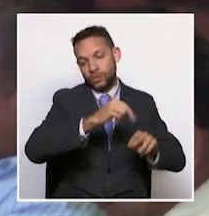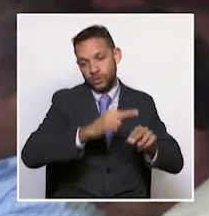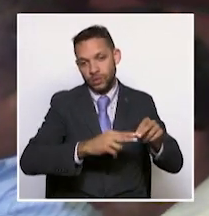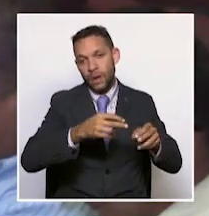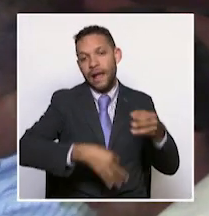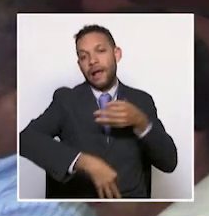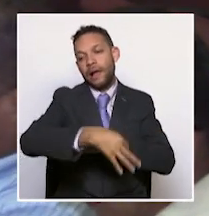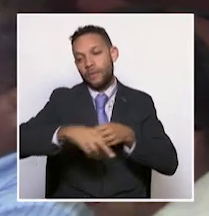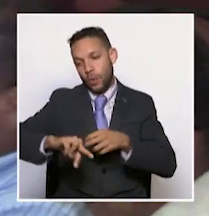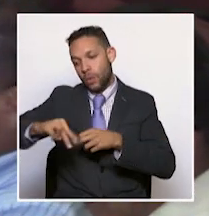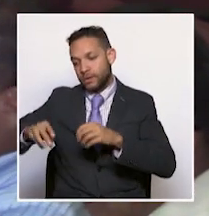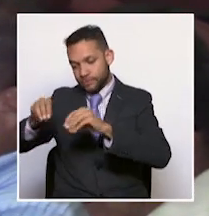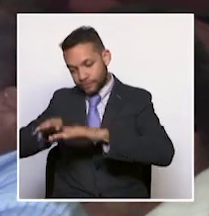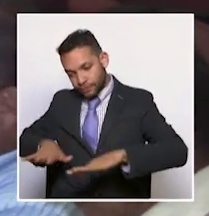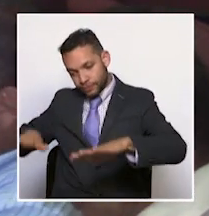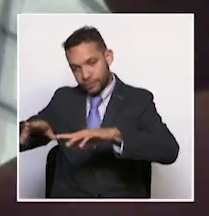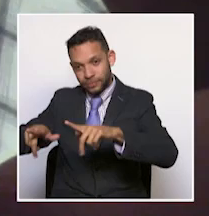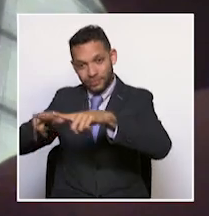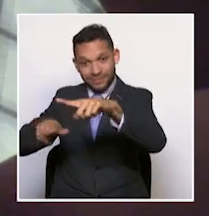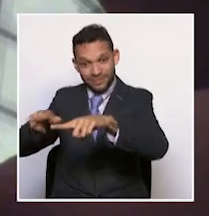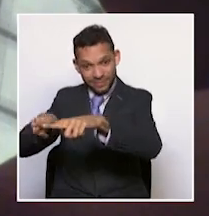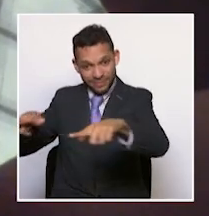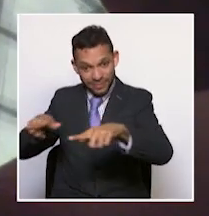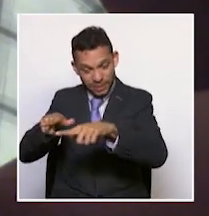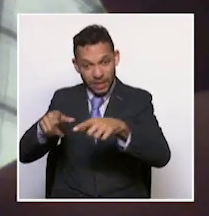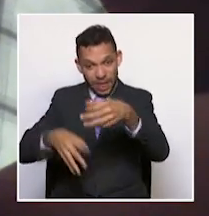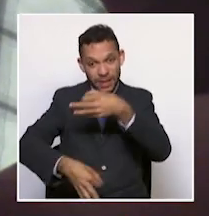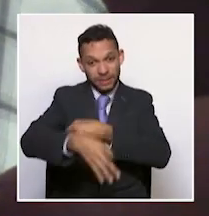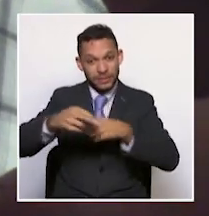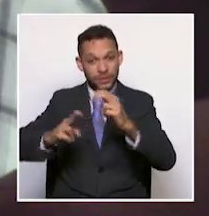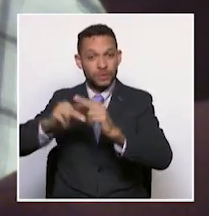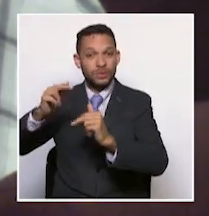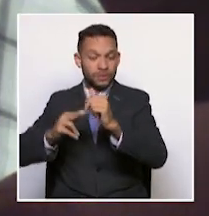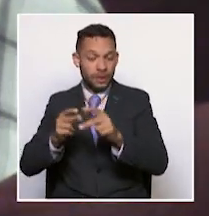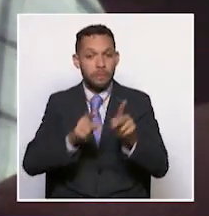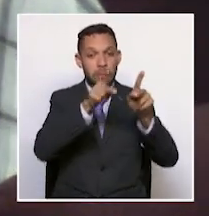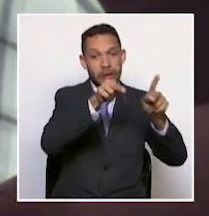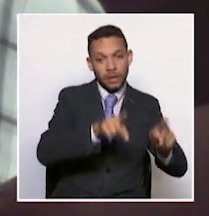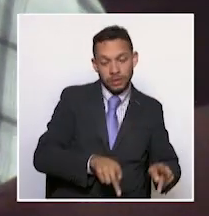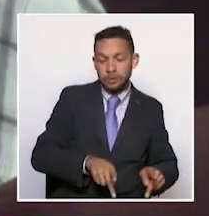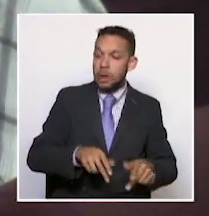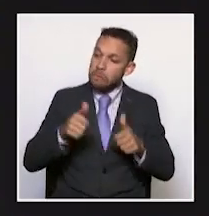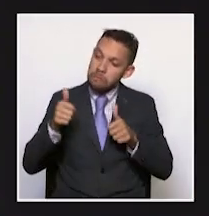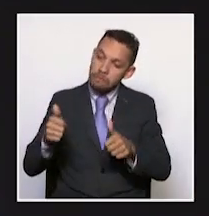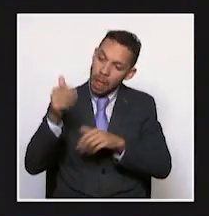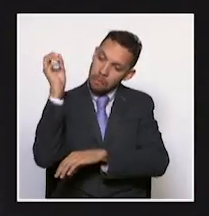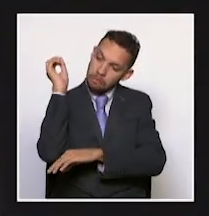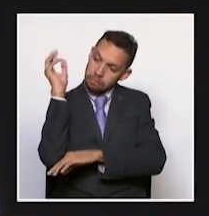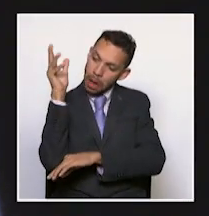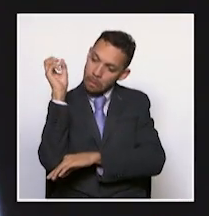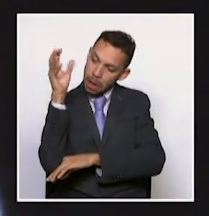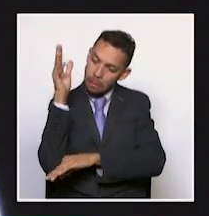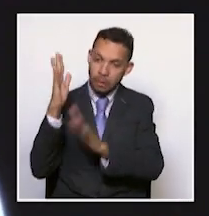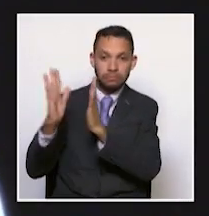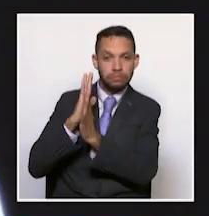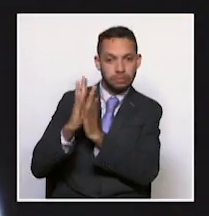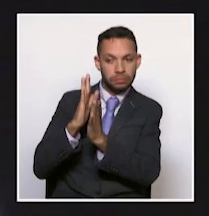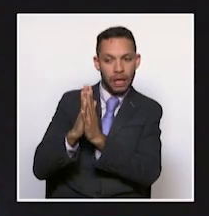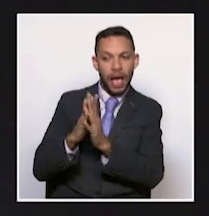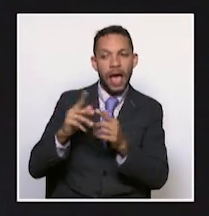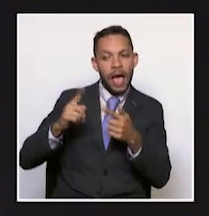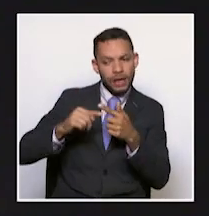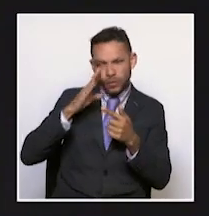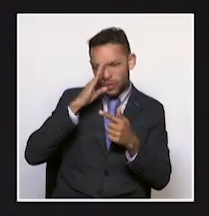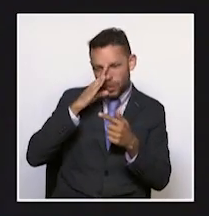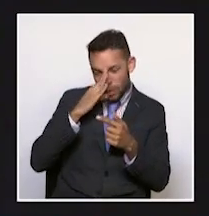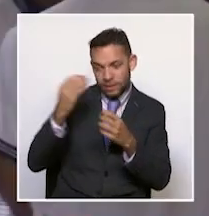de las instituciones educativas que están en proceso de traslado y construcción de sus nuevas sedes recibieron con agrado la audiencia pública, donde pudieron aclarar varias dudas sobre